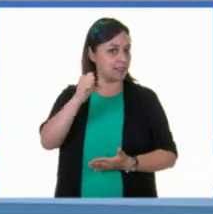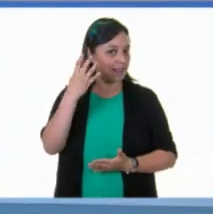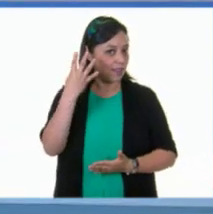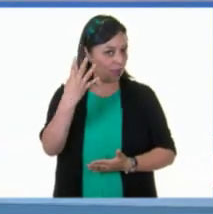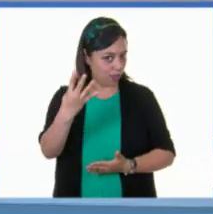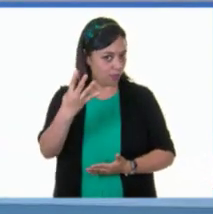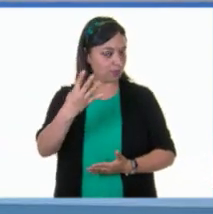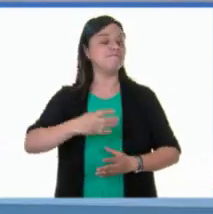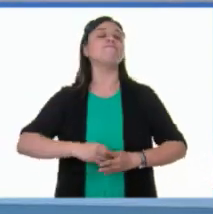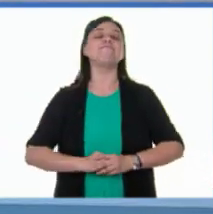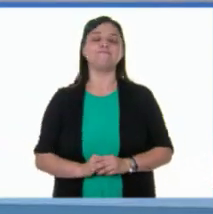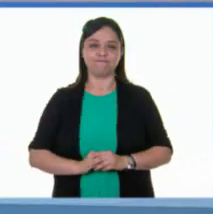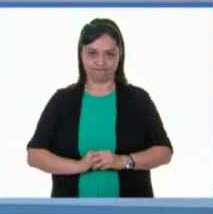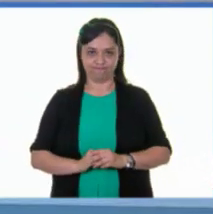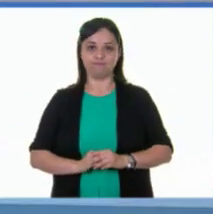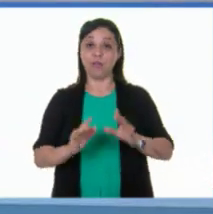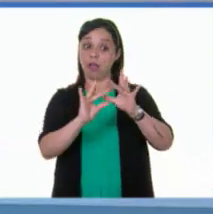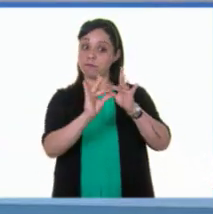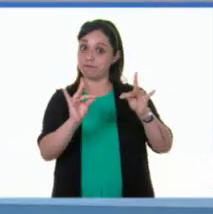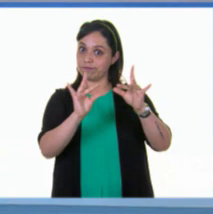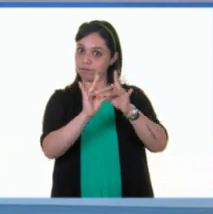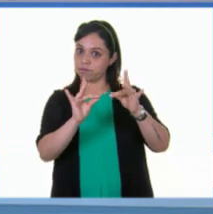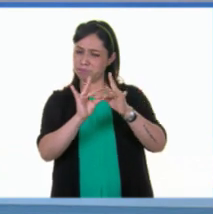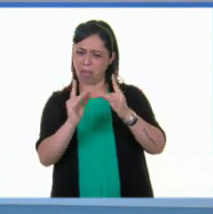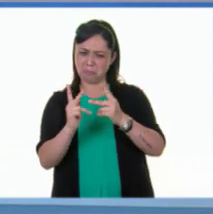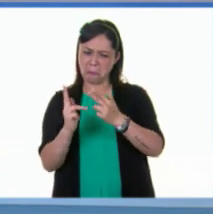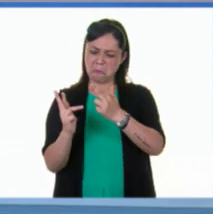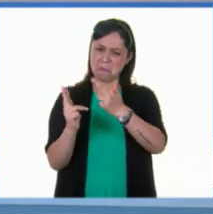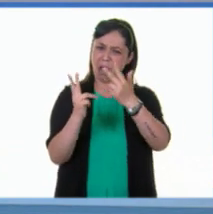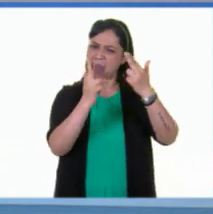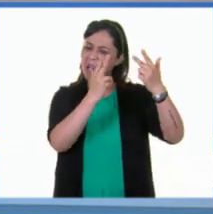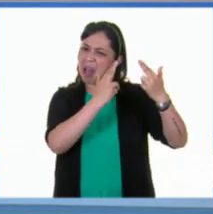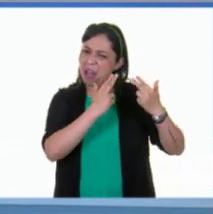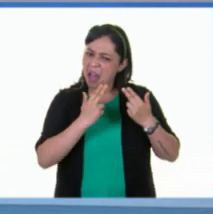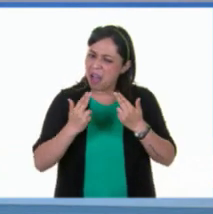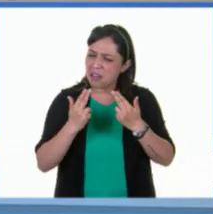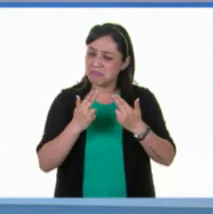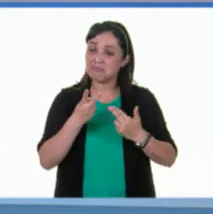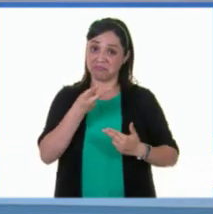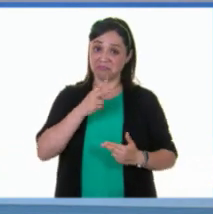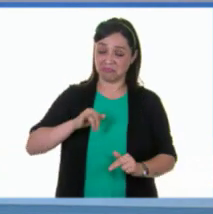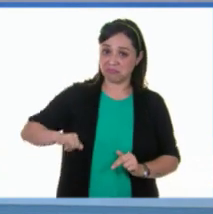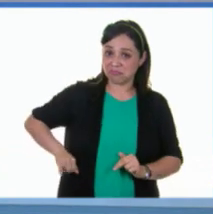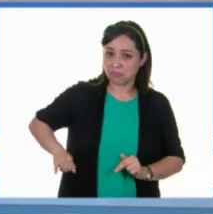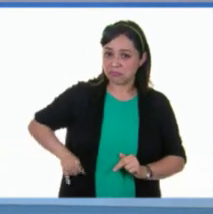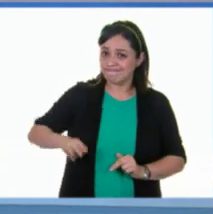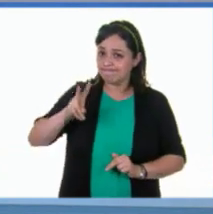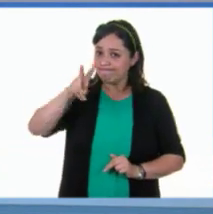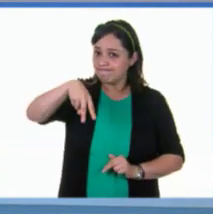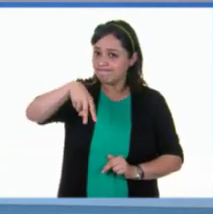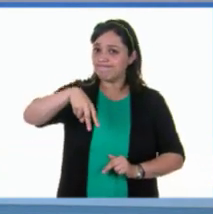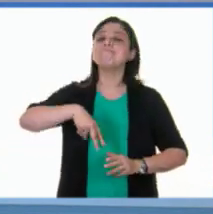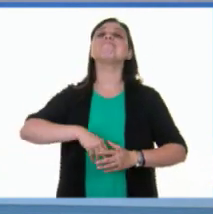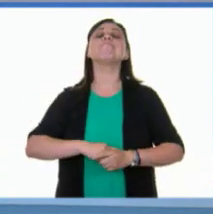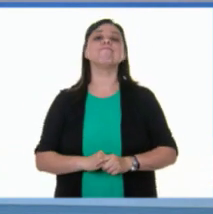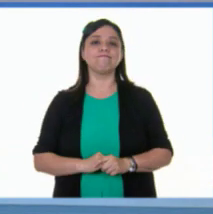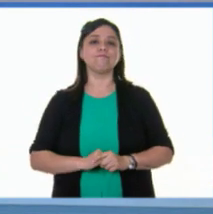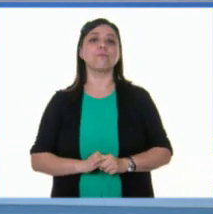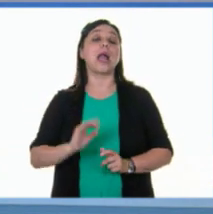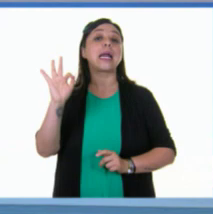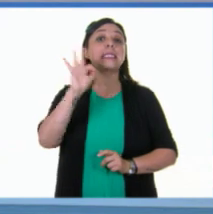164, y que habla de los desastres. Ese tema me interesa muchísimo, ya que si